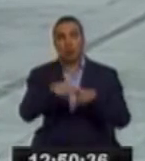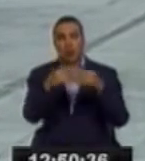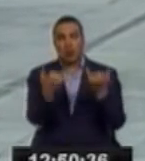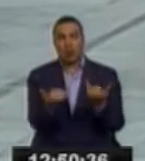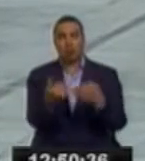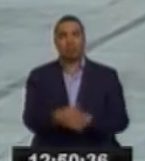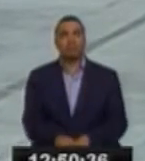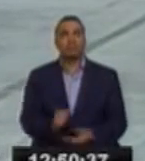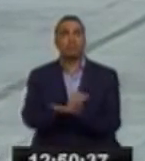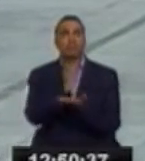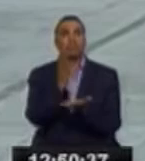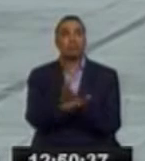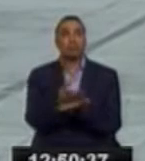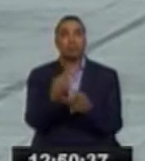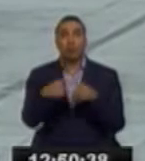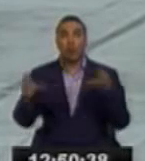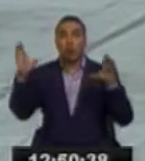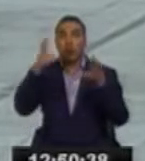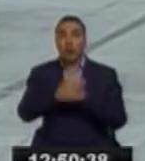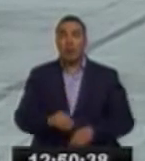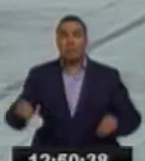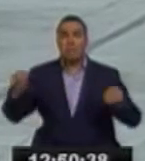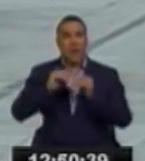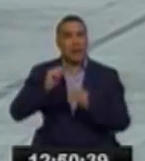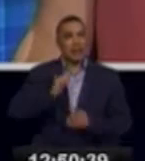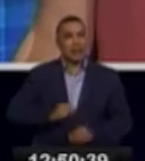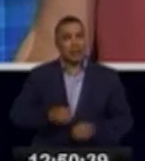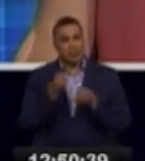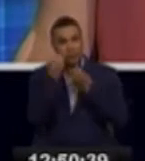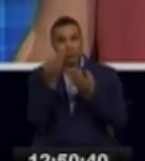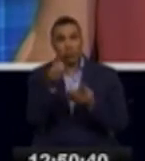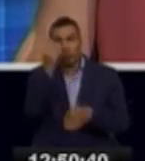hasta el momento desde la Asamblea Nacional. Obviamente en la noche ampliaremos todos estos temas. Que tengan una excelente tarde.